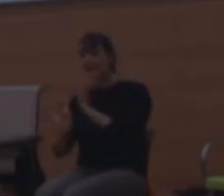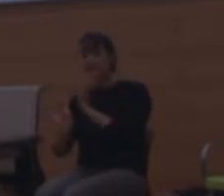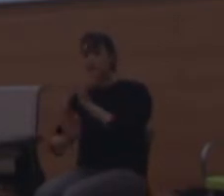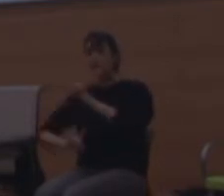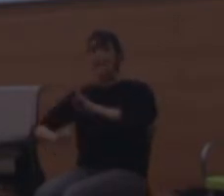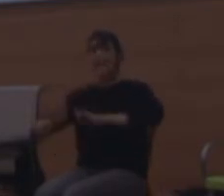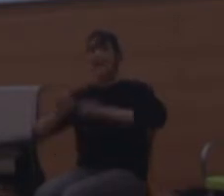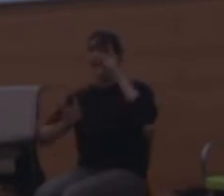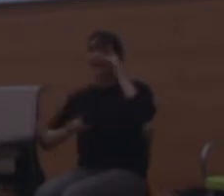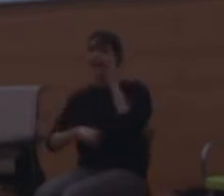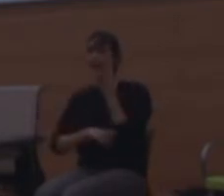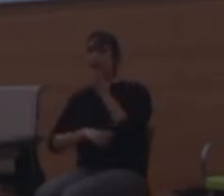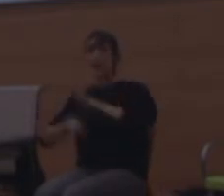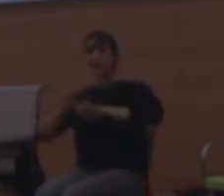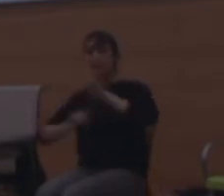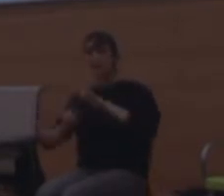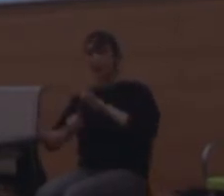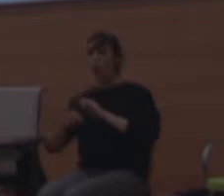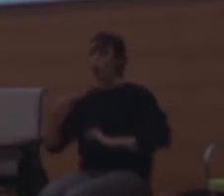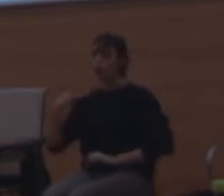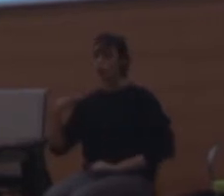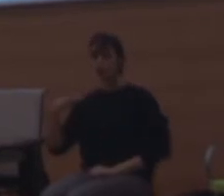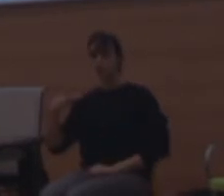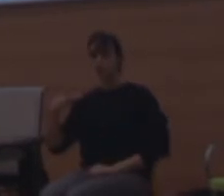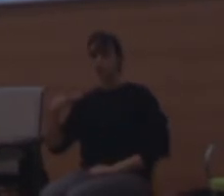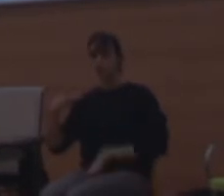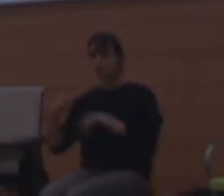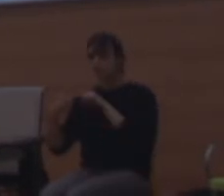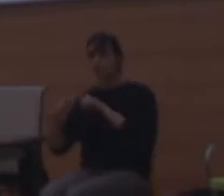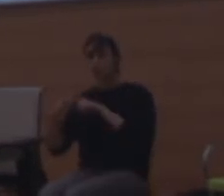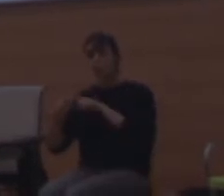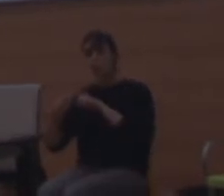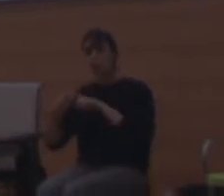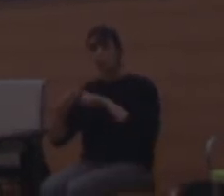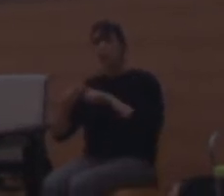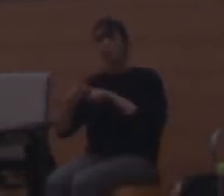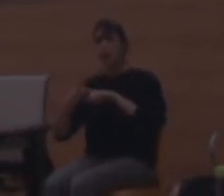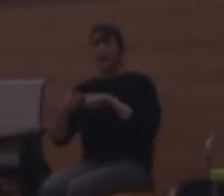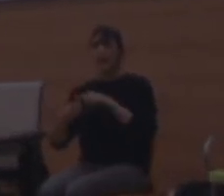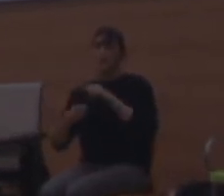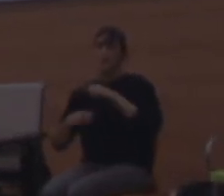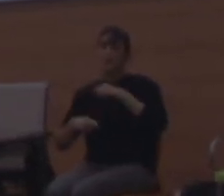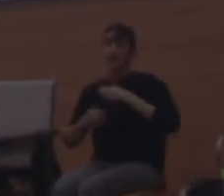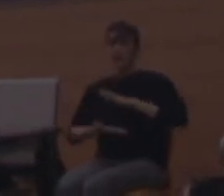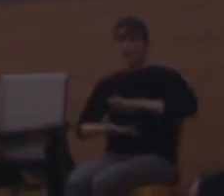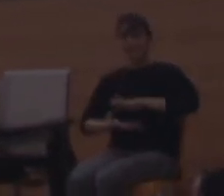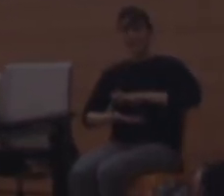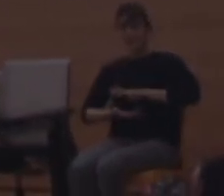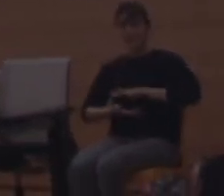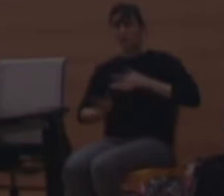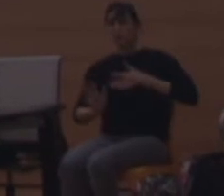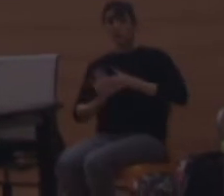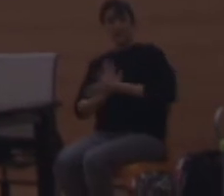neuropatía? Principalmente 2. Uno, el mal control metabólico, es decir, que tengamos unas cifras